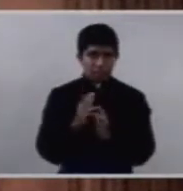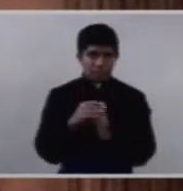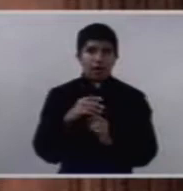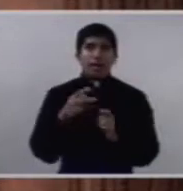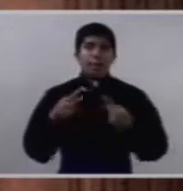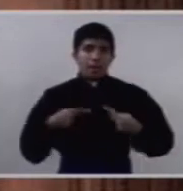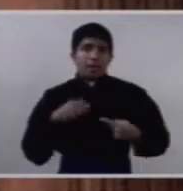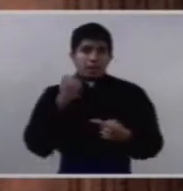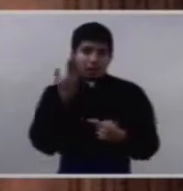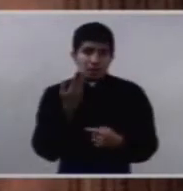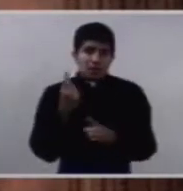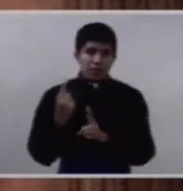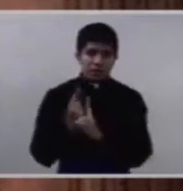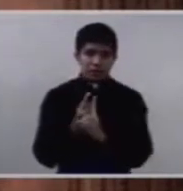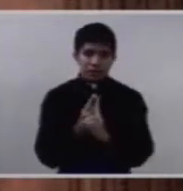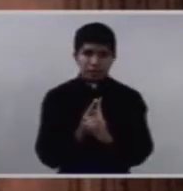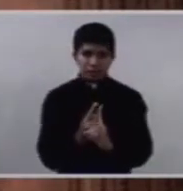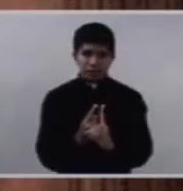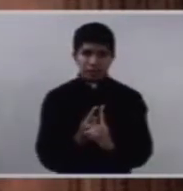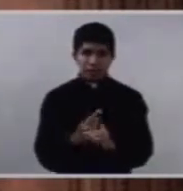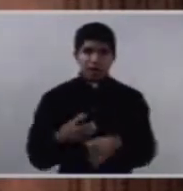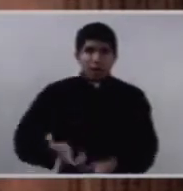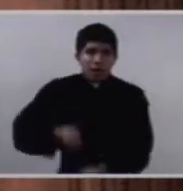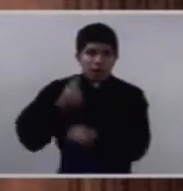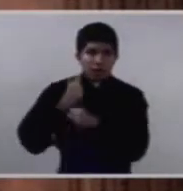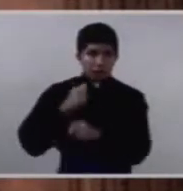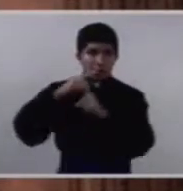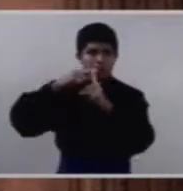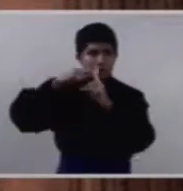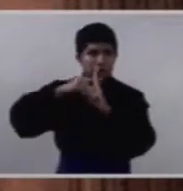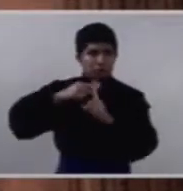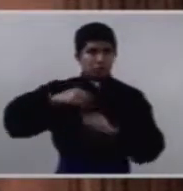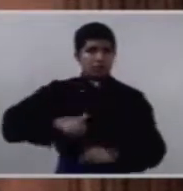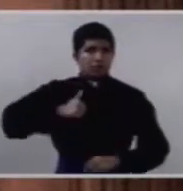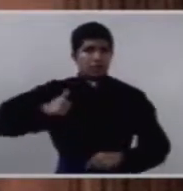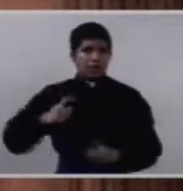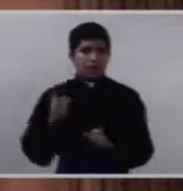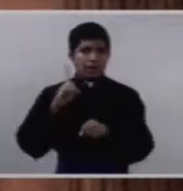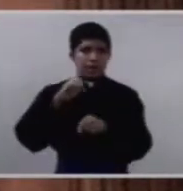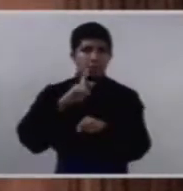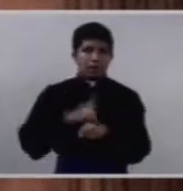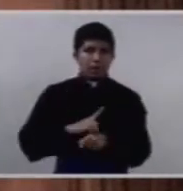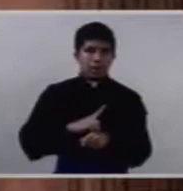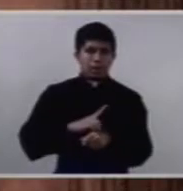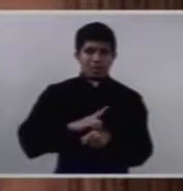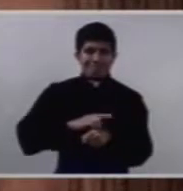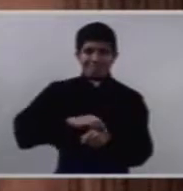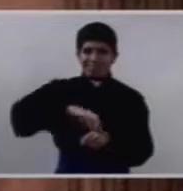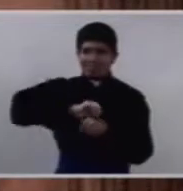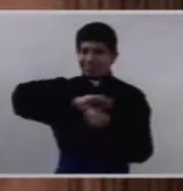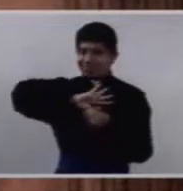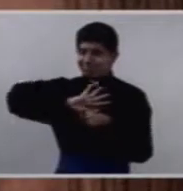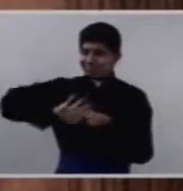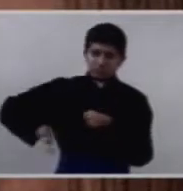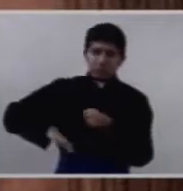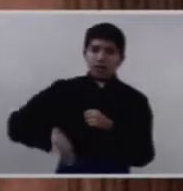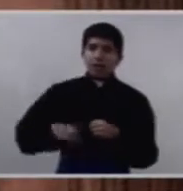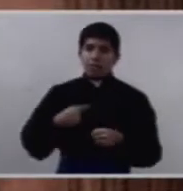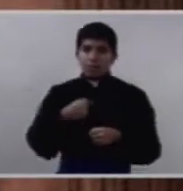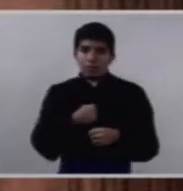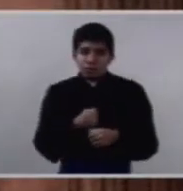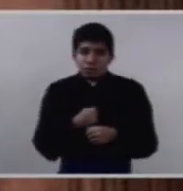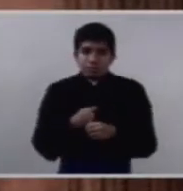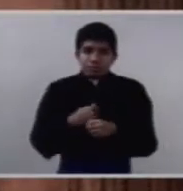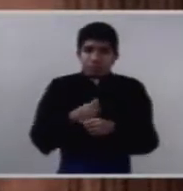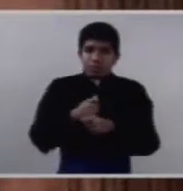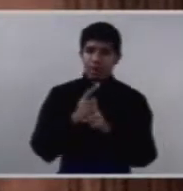seguirme, que tome su cruz de cada día, renuncie a sí mismo y me